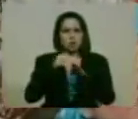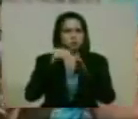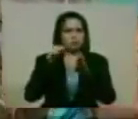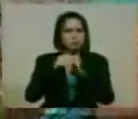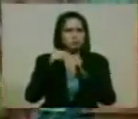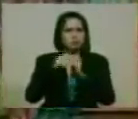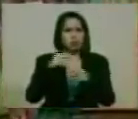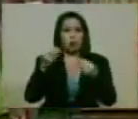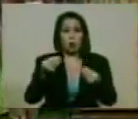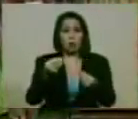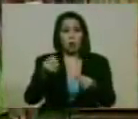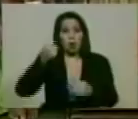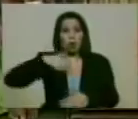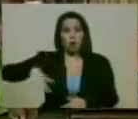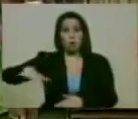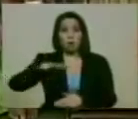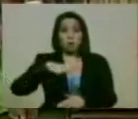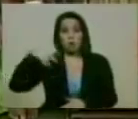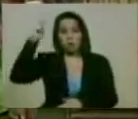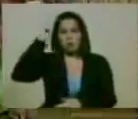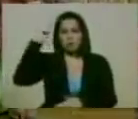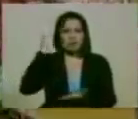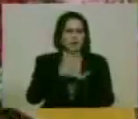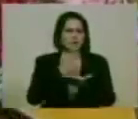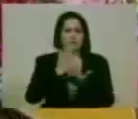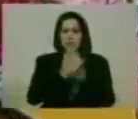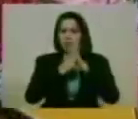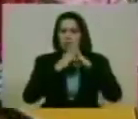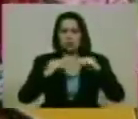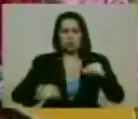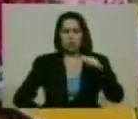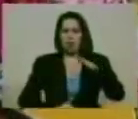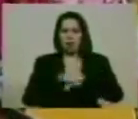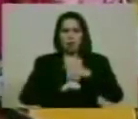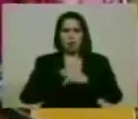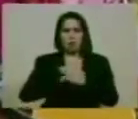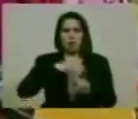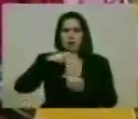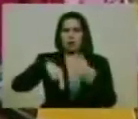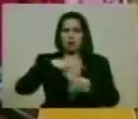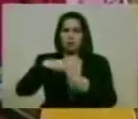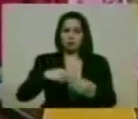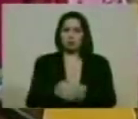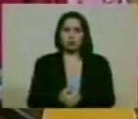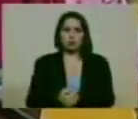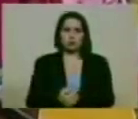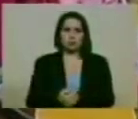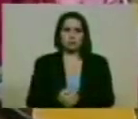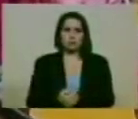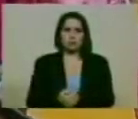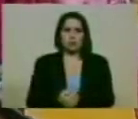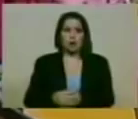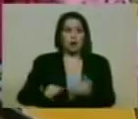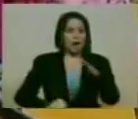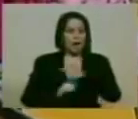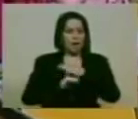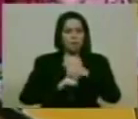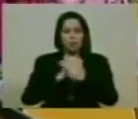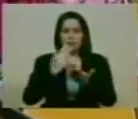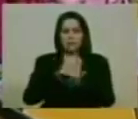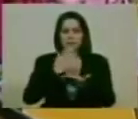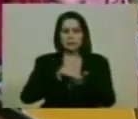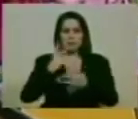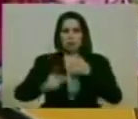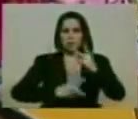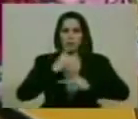ame la revolución. No puede existir en esta tierra un guerrero indígena que no apoye este proceso que nos ha brindado la